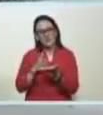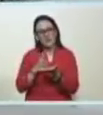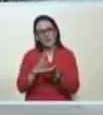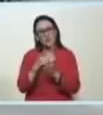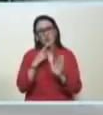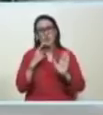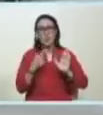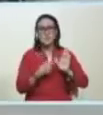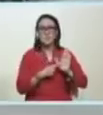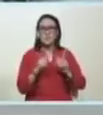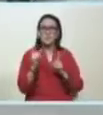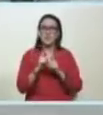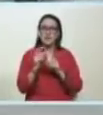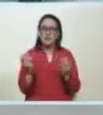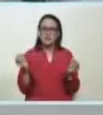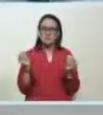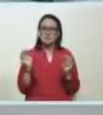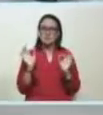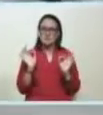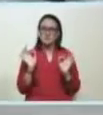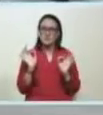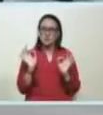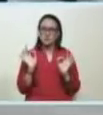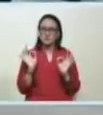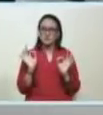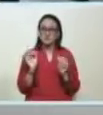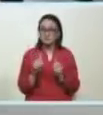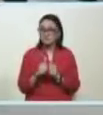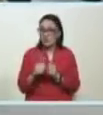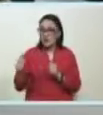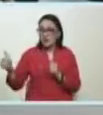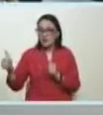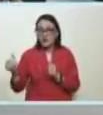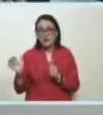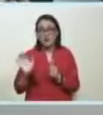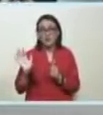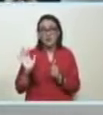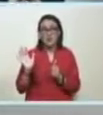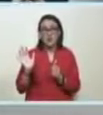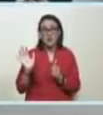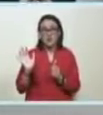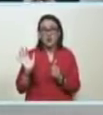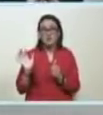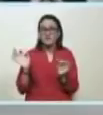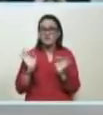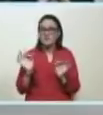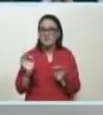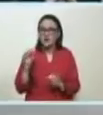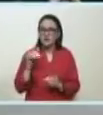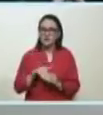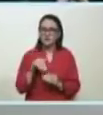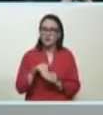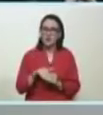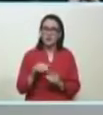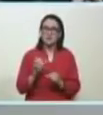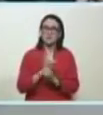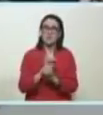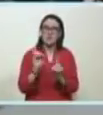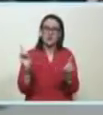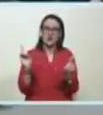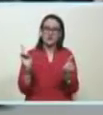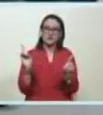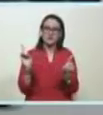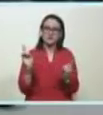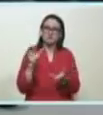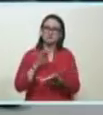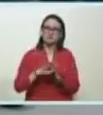hemos cumplido la palabra acordada. Y no nos hemos separado jamás del camino electoral, del camino democrático, del